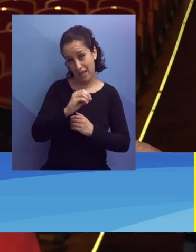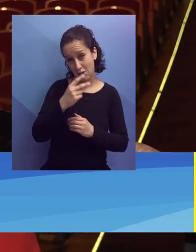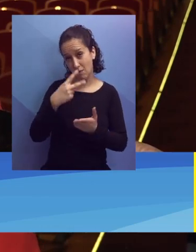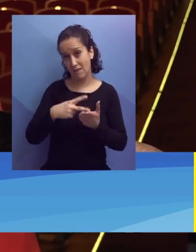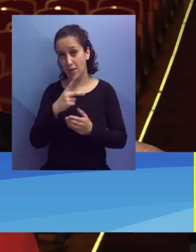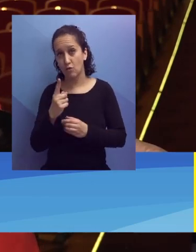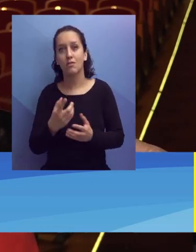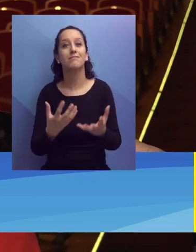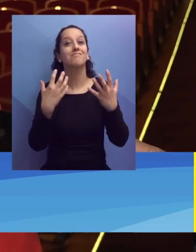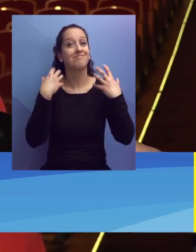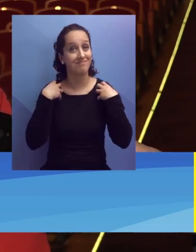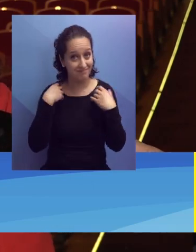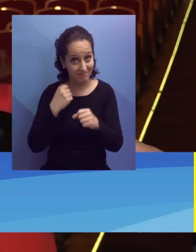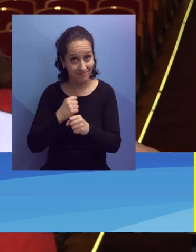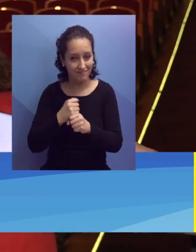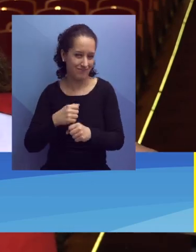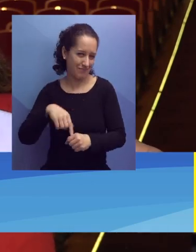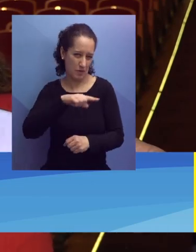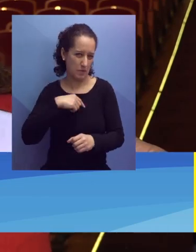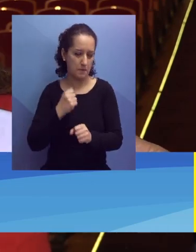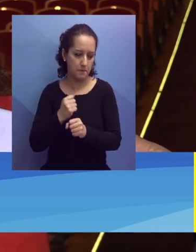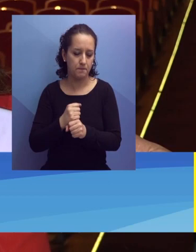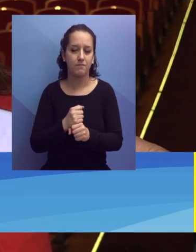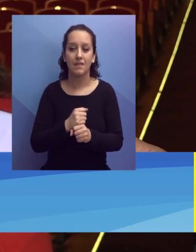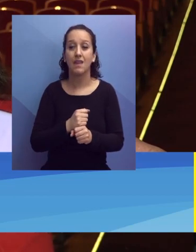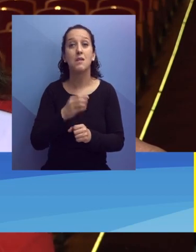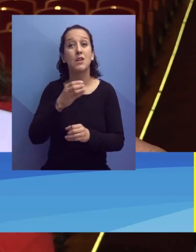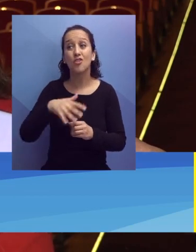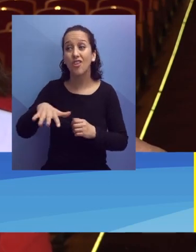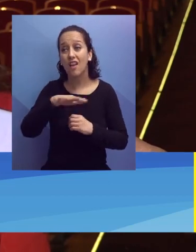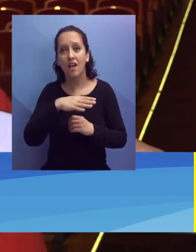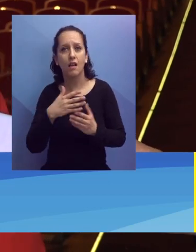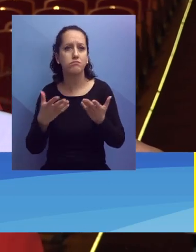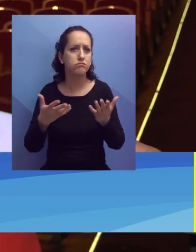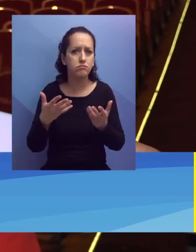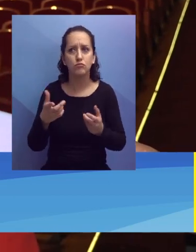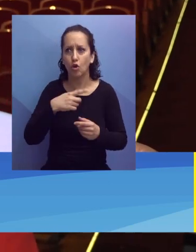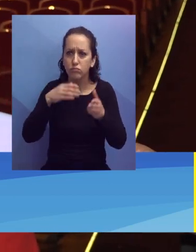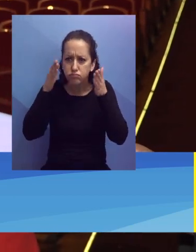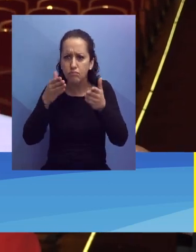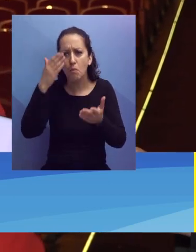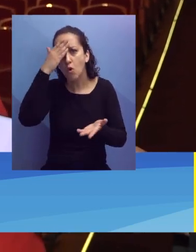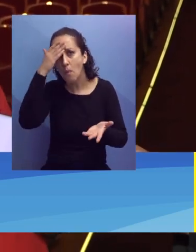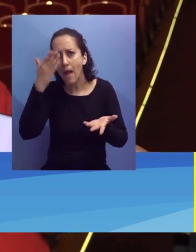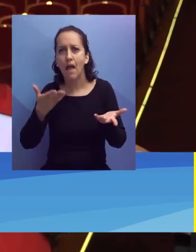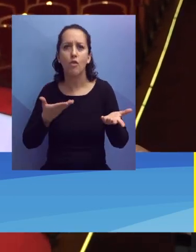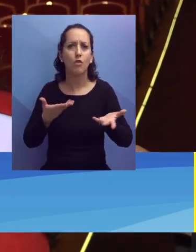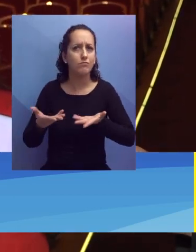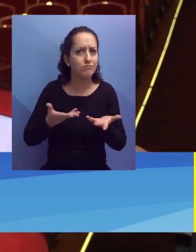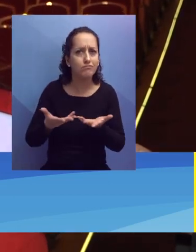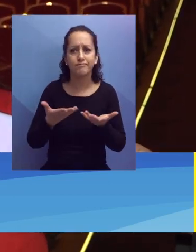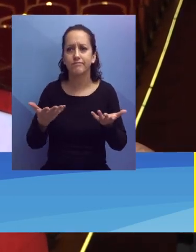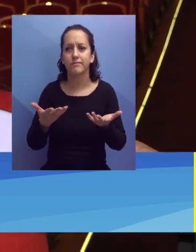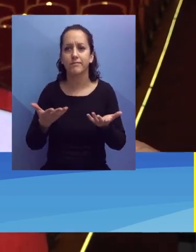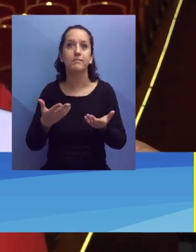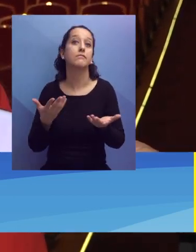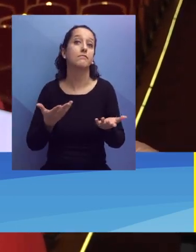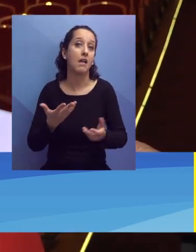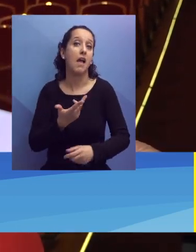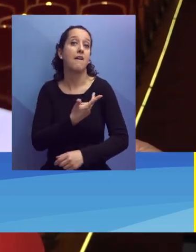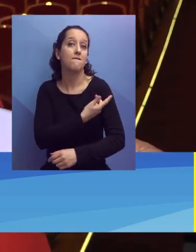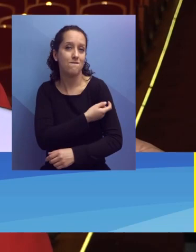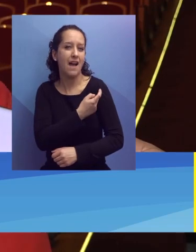2021, cuando nosotros ya asumimos, la ciudad y los vecinos notan la preocupación que tuvimos por